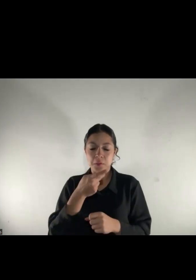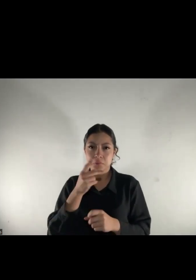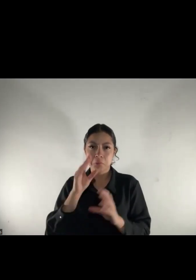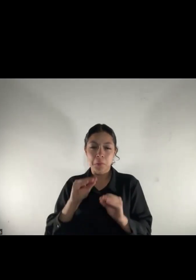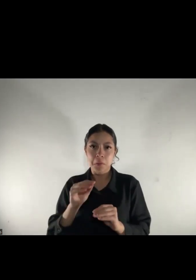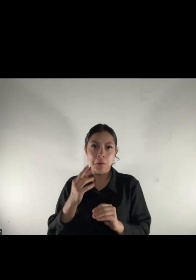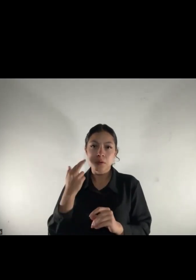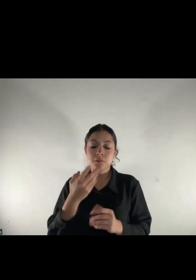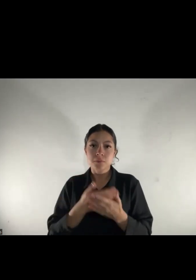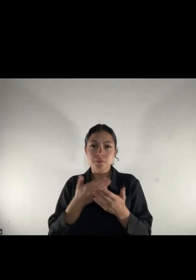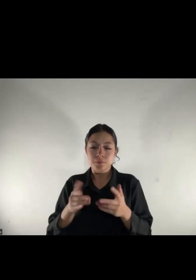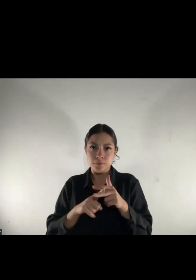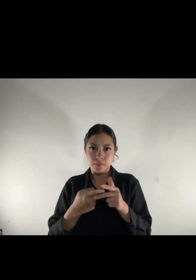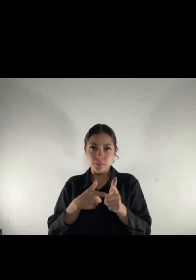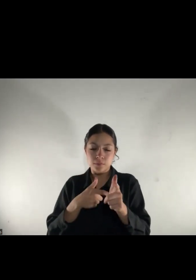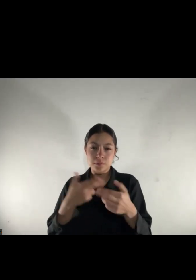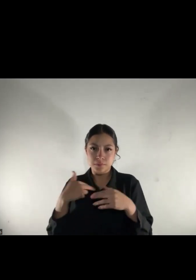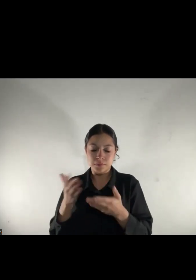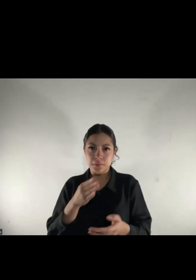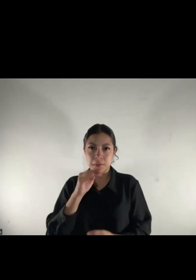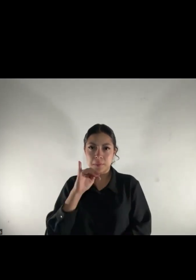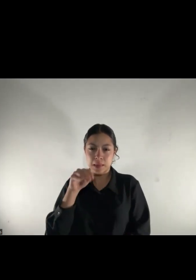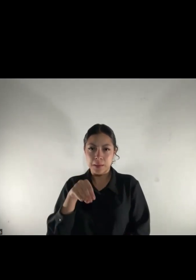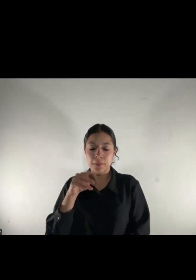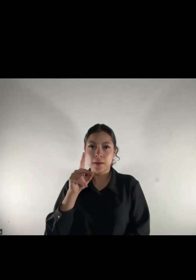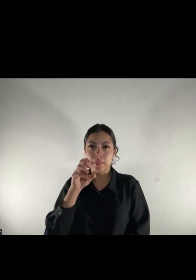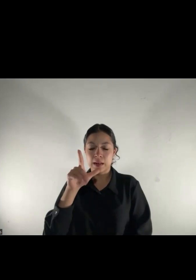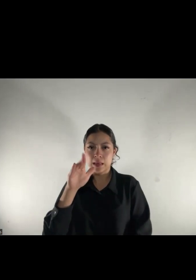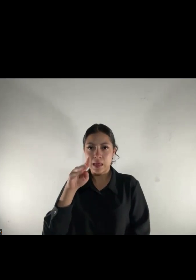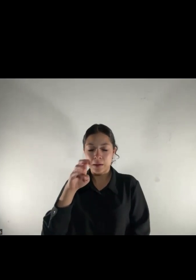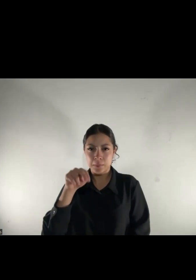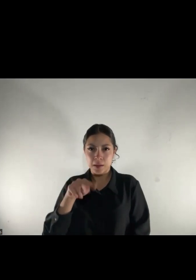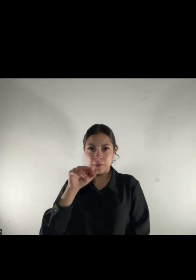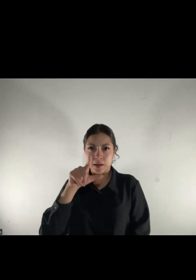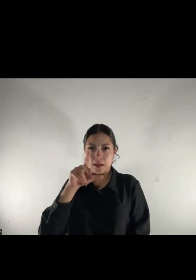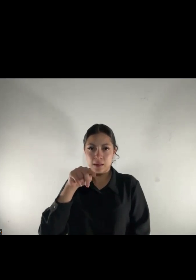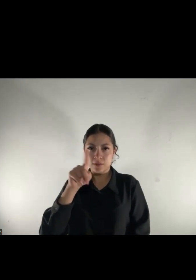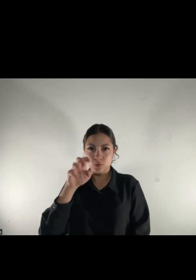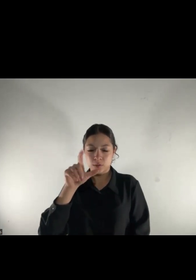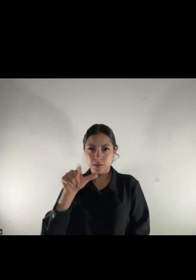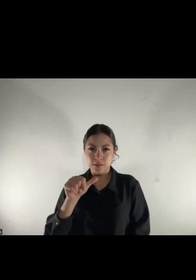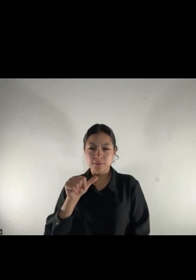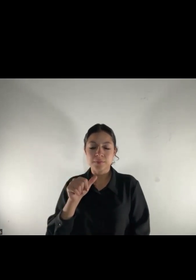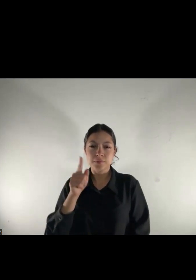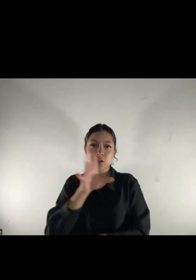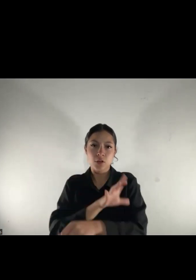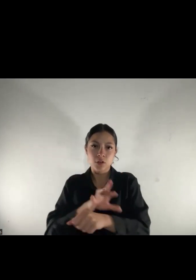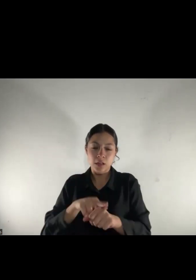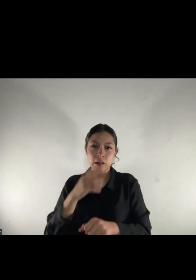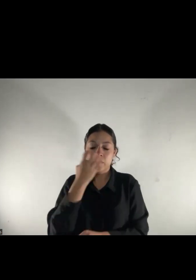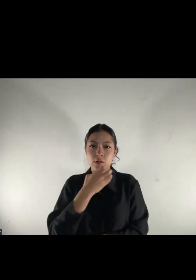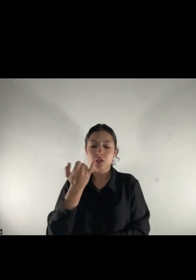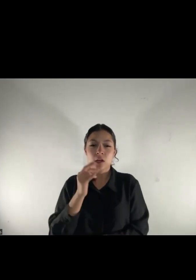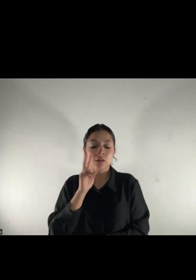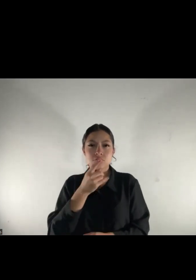bien, vamos a dar entonces entrada a la maestra Miriam del Carmen Valenzuela Vázquez. Ella es coordinadora de evaluación y diagnóstico de la